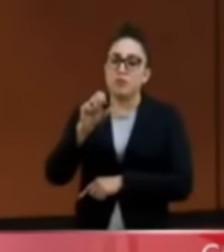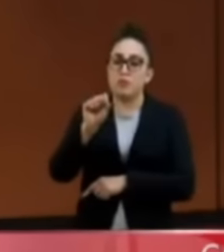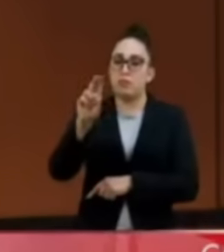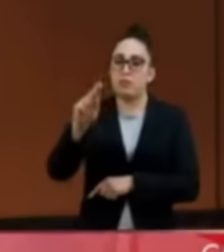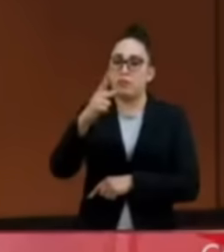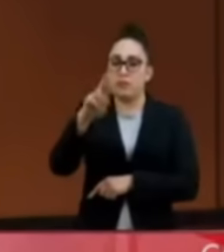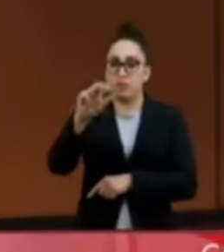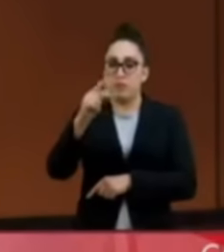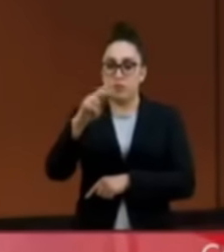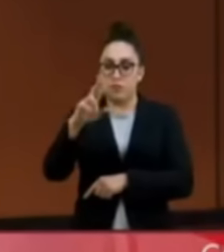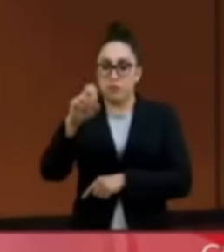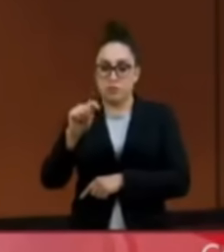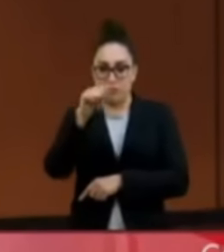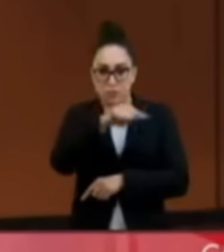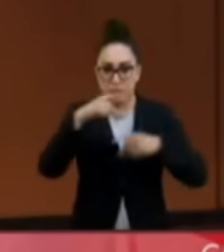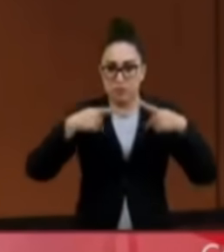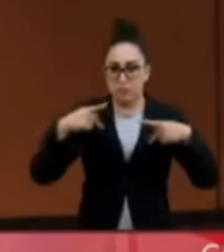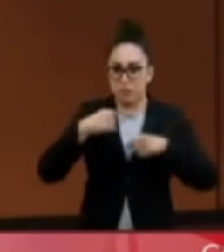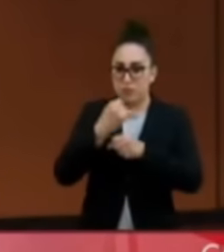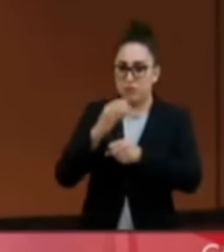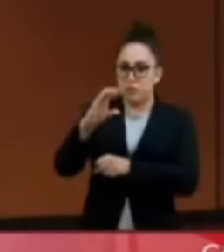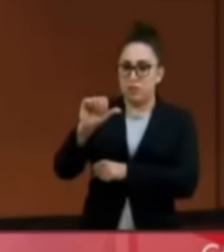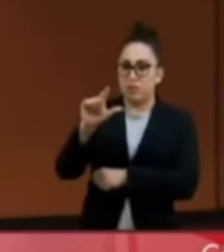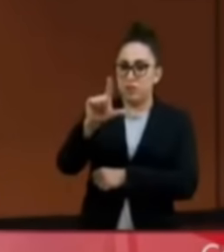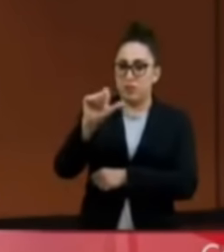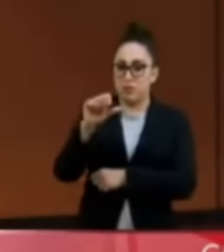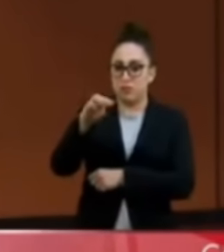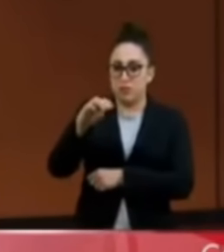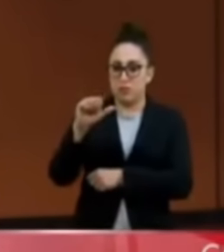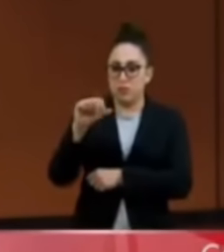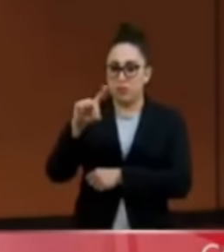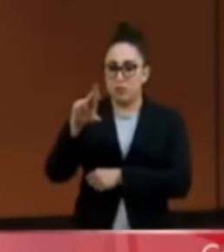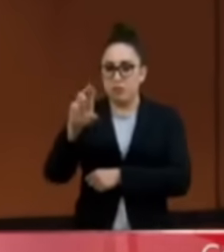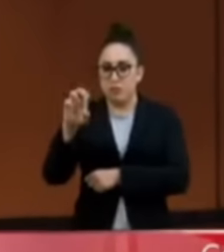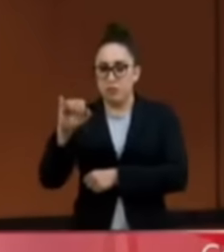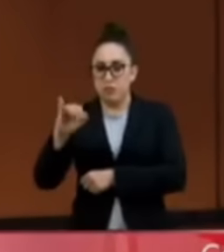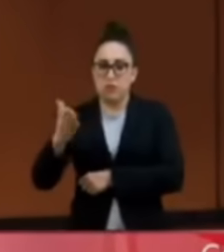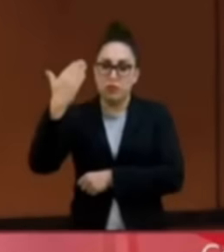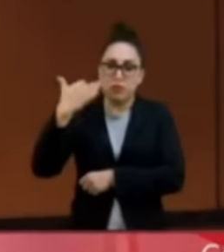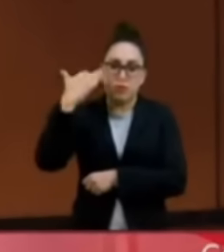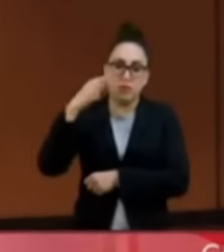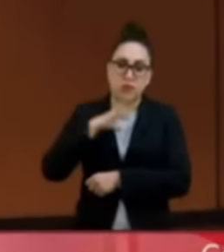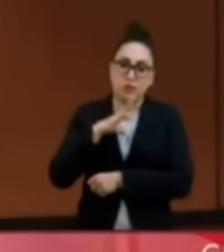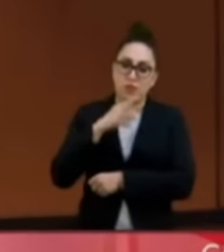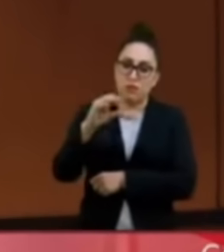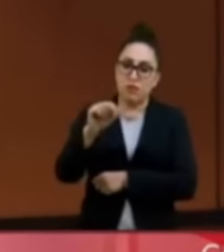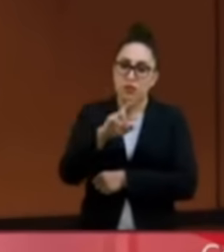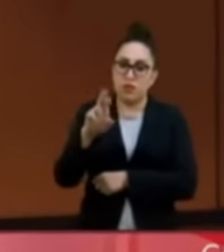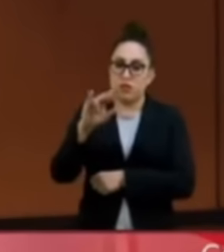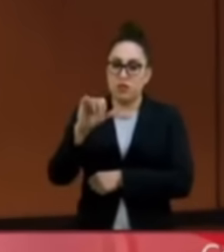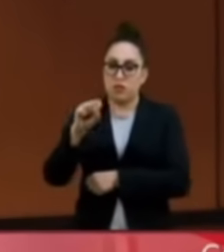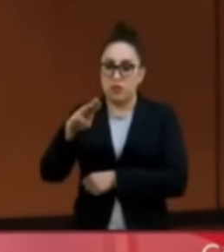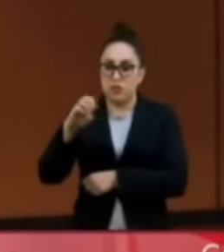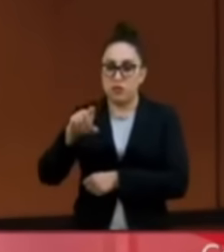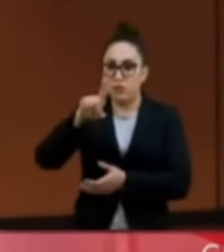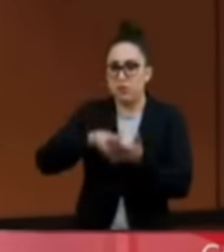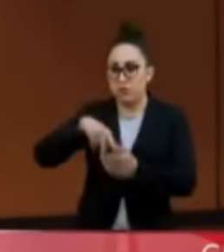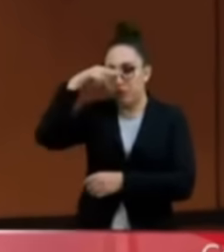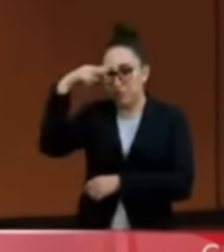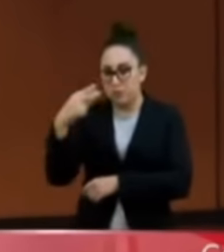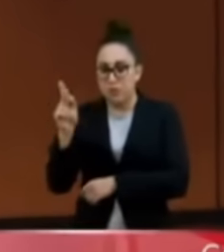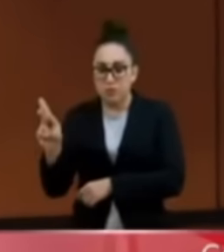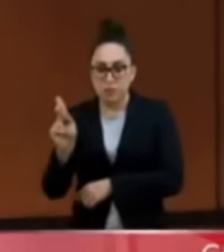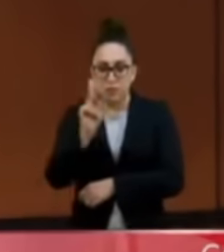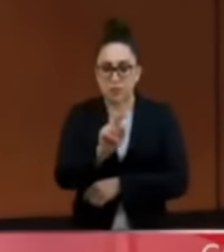el propio Calamandrei alertaba del llamado carrerismo, que resulta, y lo sabemos bien en México, igual de